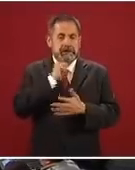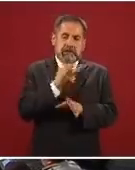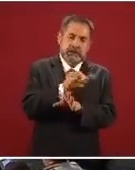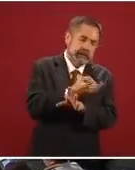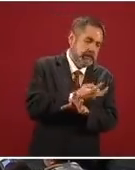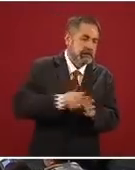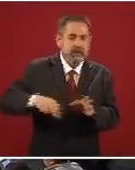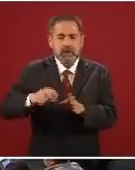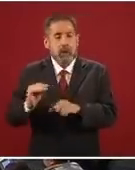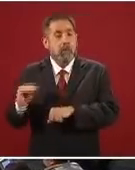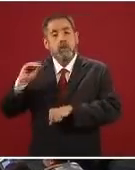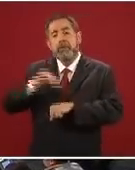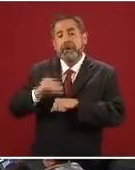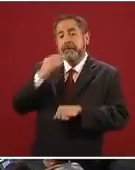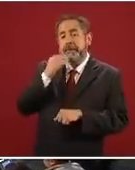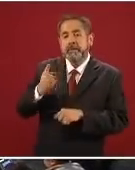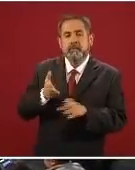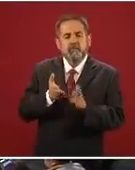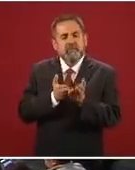rectificar,